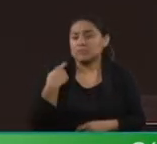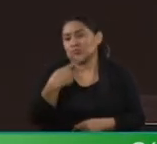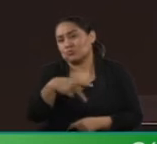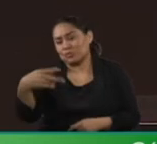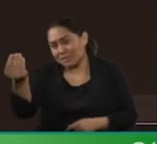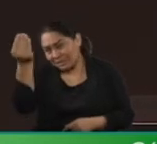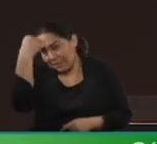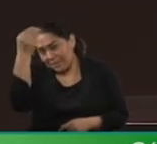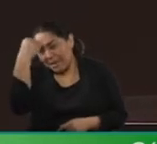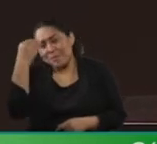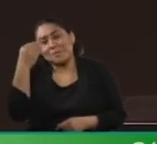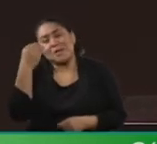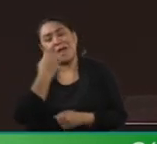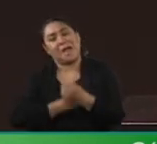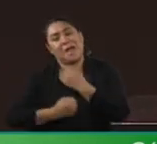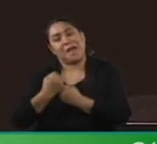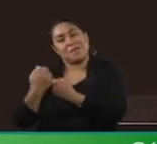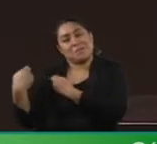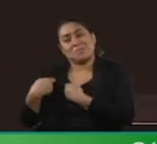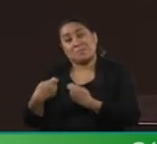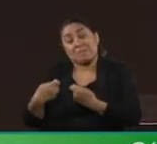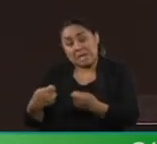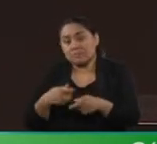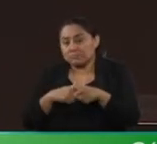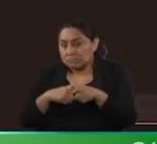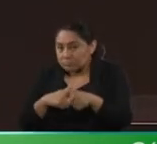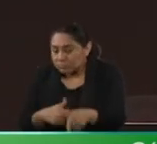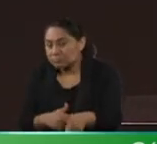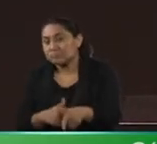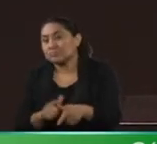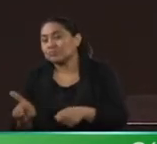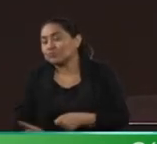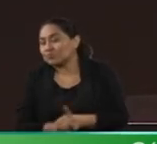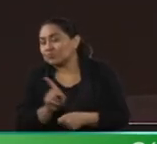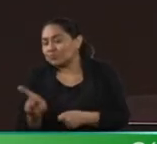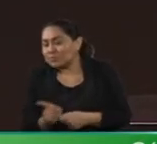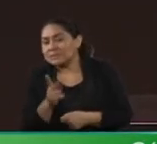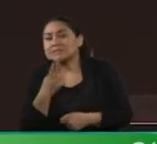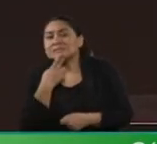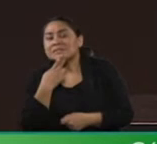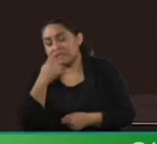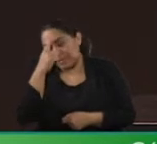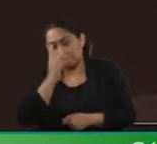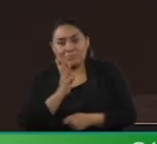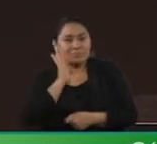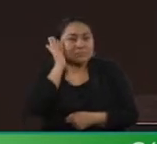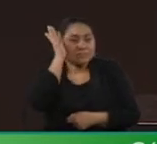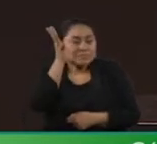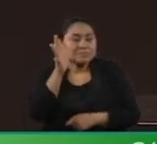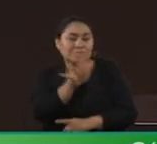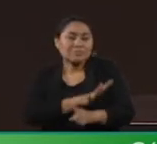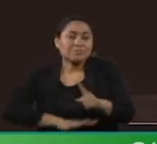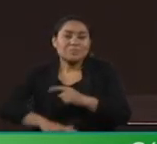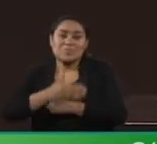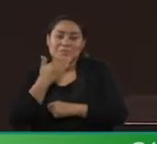sabiduría ancestral sostienen los pilares de la vida rural y contribuyen al bienestar de toda la